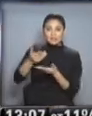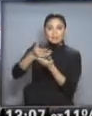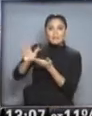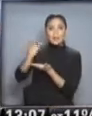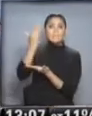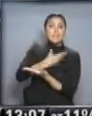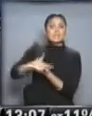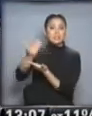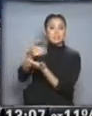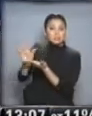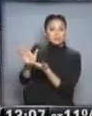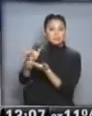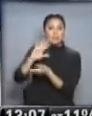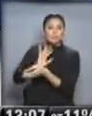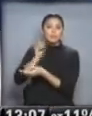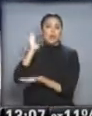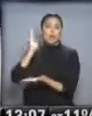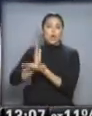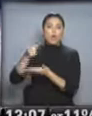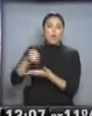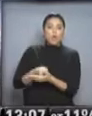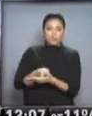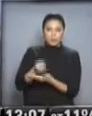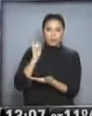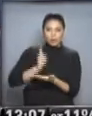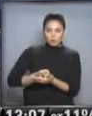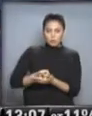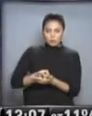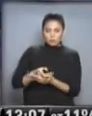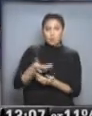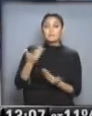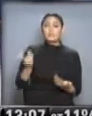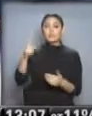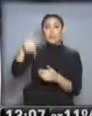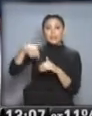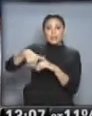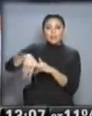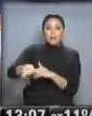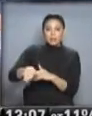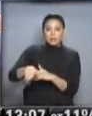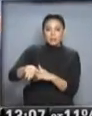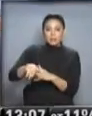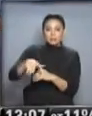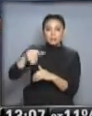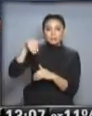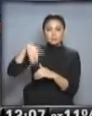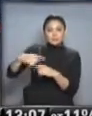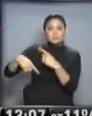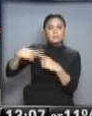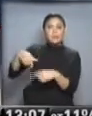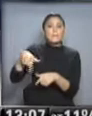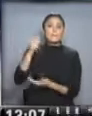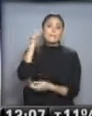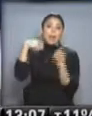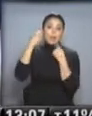fernando lugo fue un golpe de estado y es por eso desde aquel momento que paraguay se